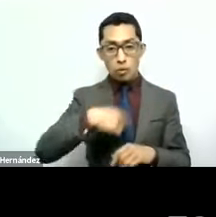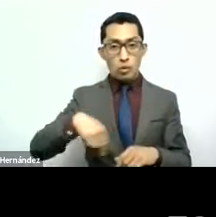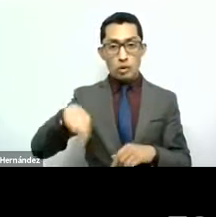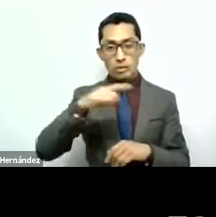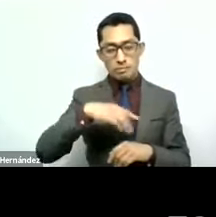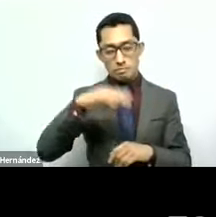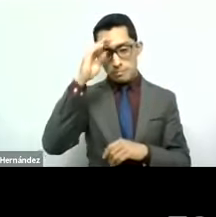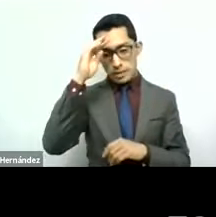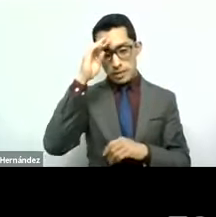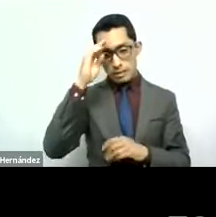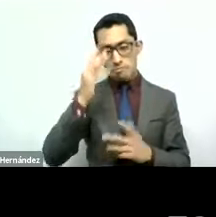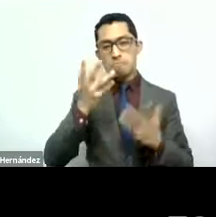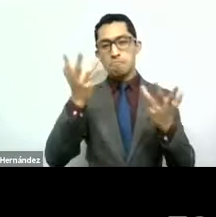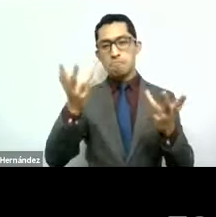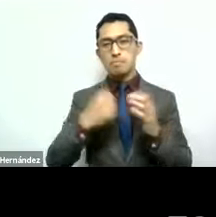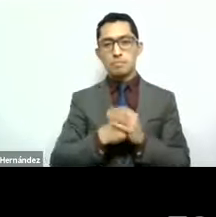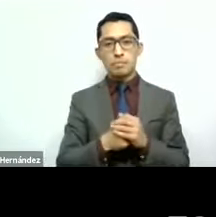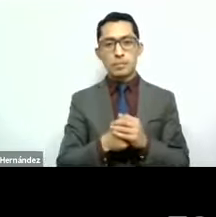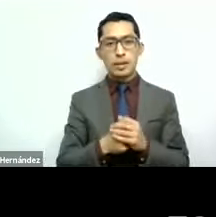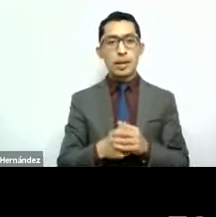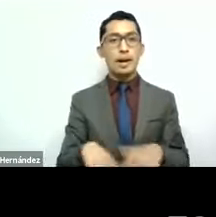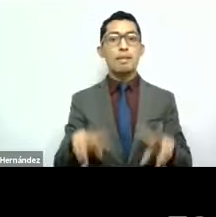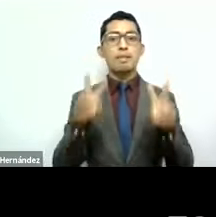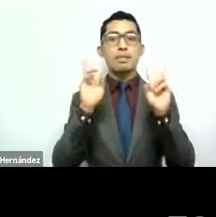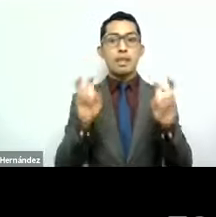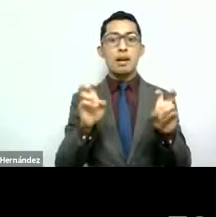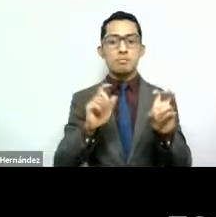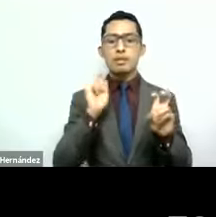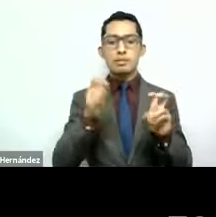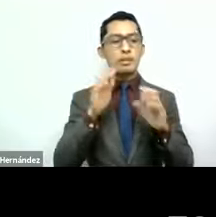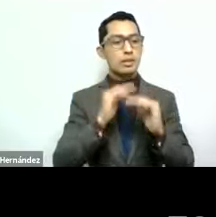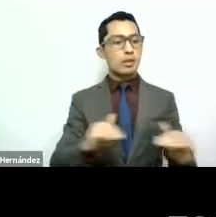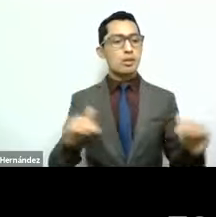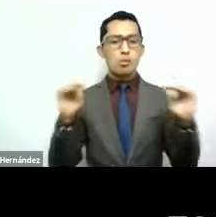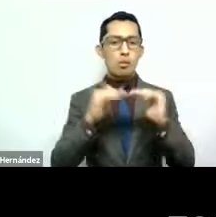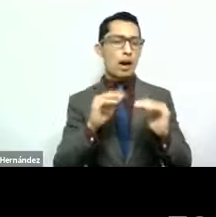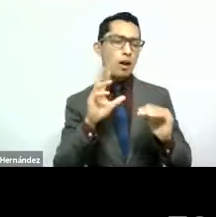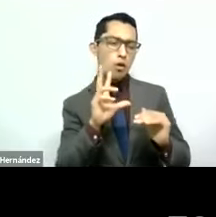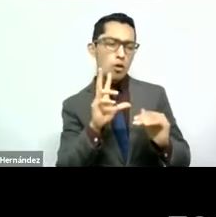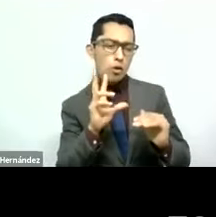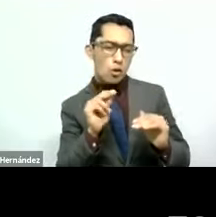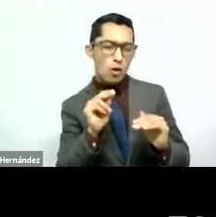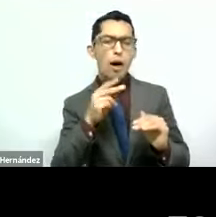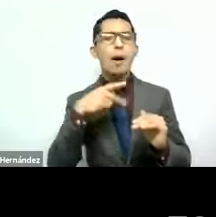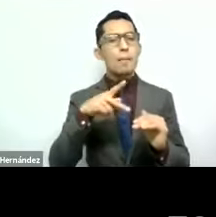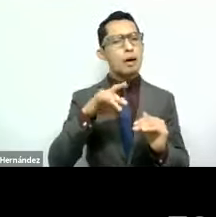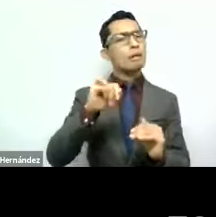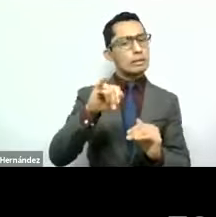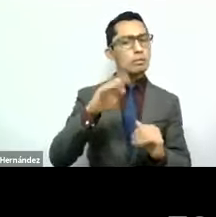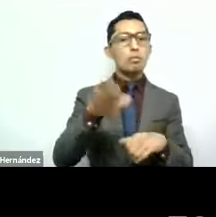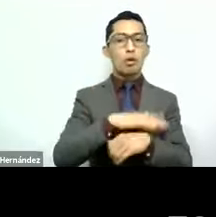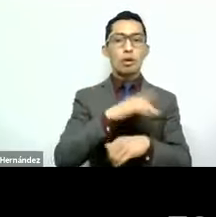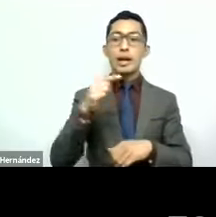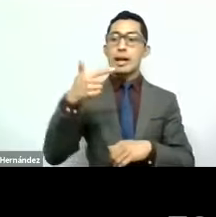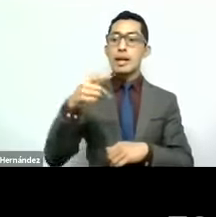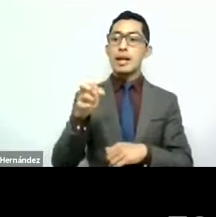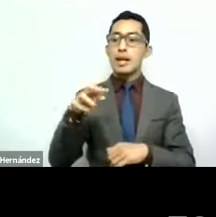advertir que no es un tema propiamente de igualdad, me parece que sí, por el tema de género, donde